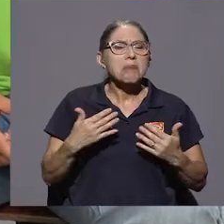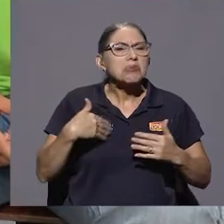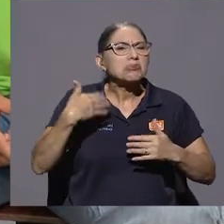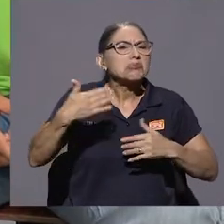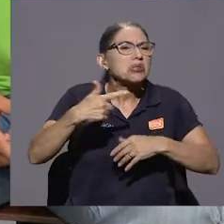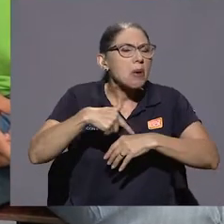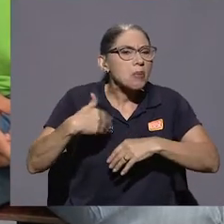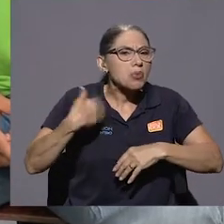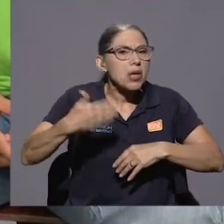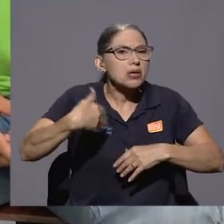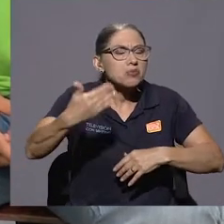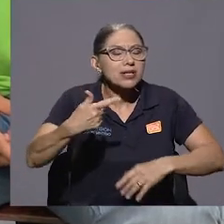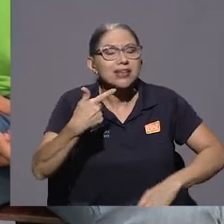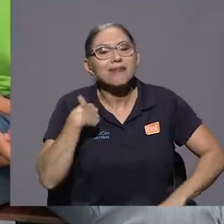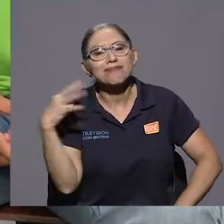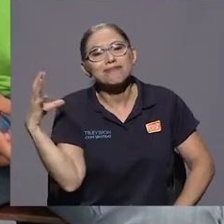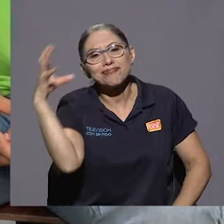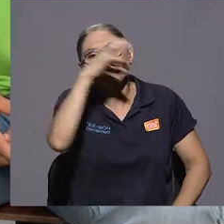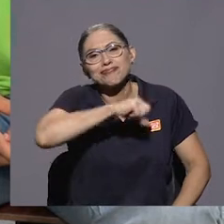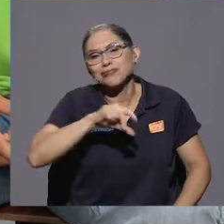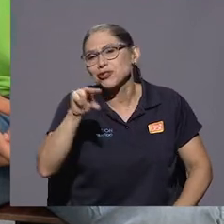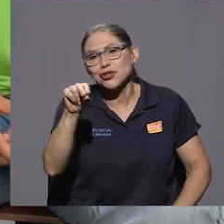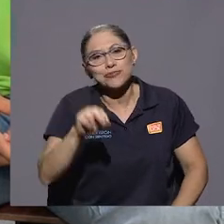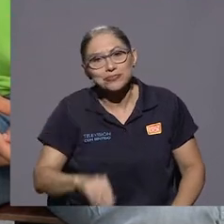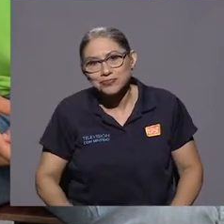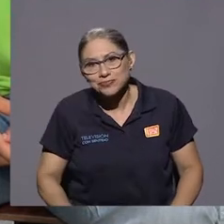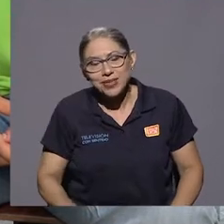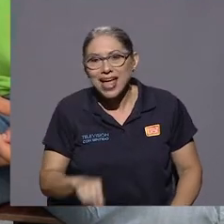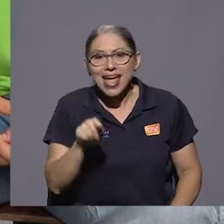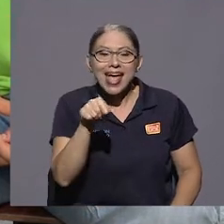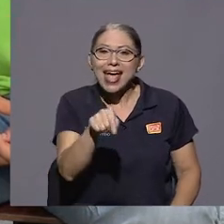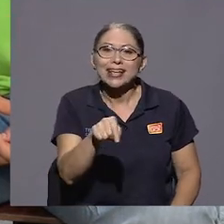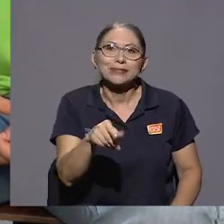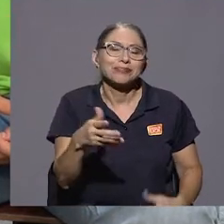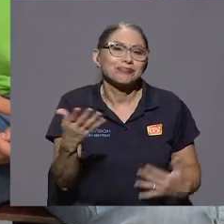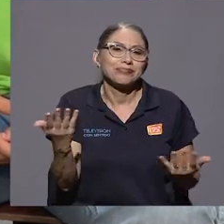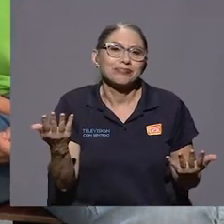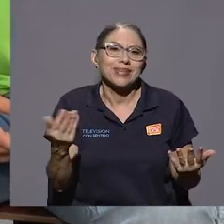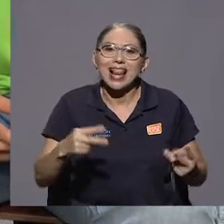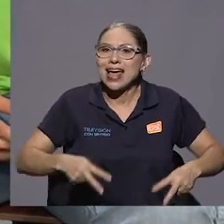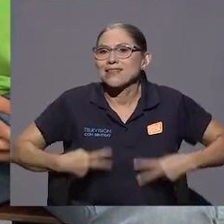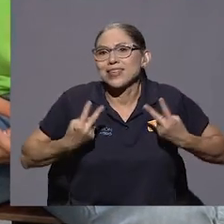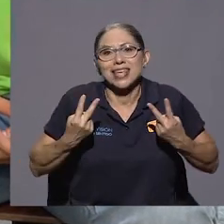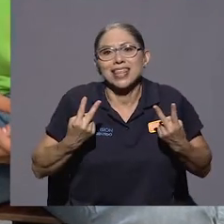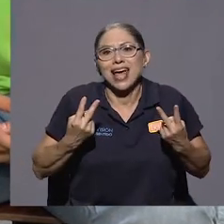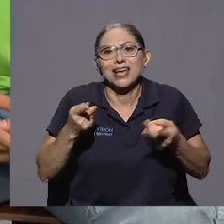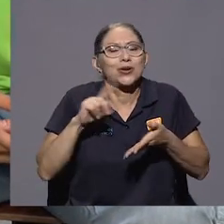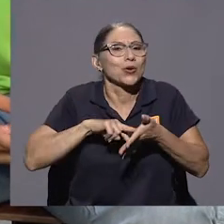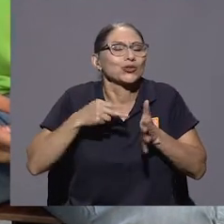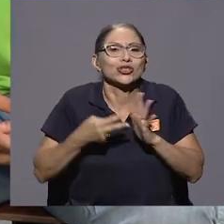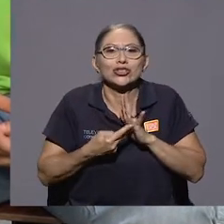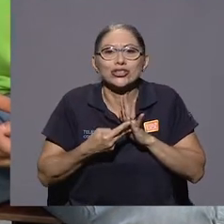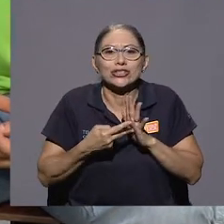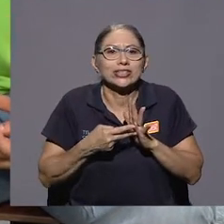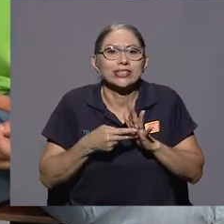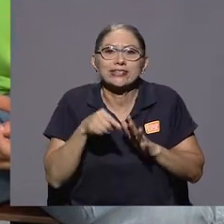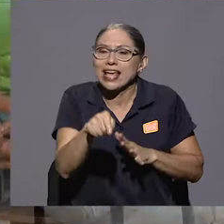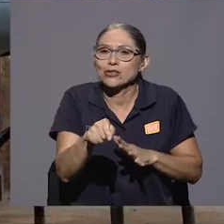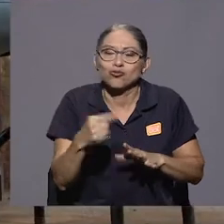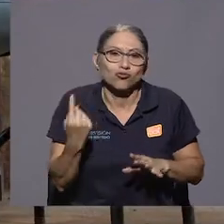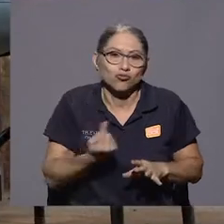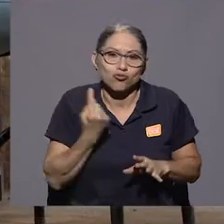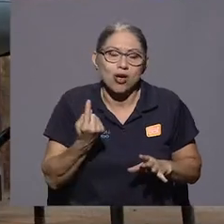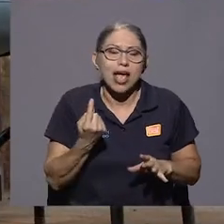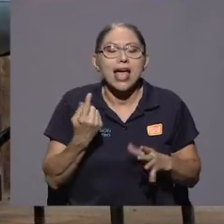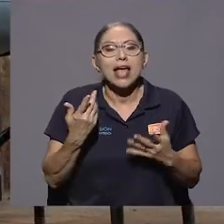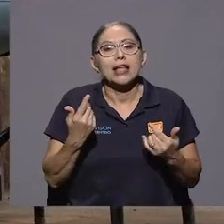después de un tiempo ya te das cuenta que no, que pues eso no, la vida no es, no se trata necesariamente de eso.